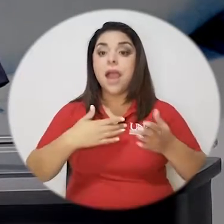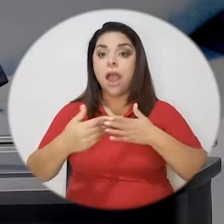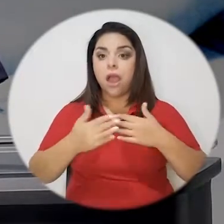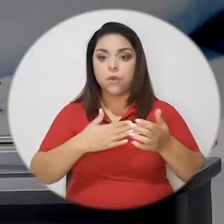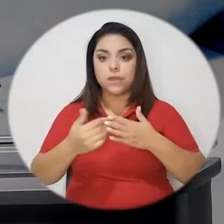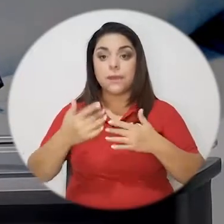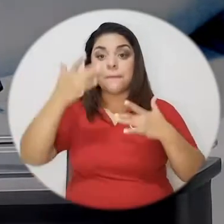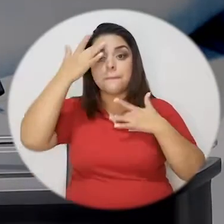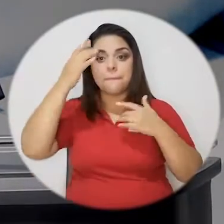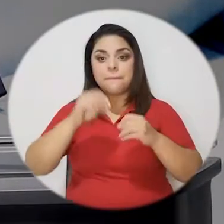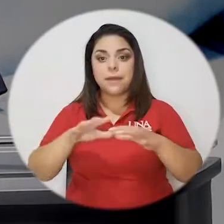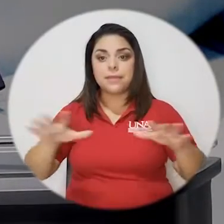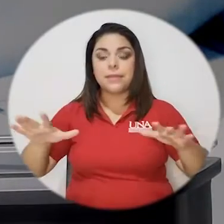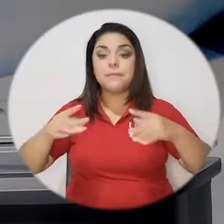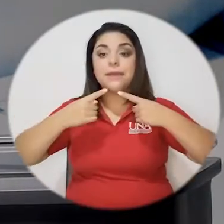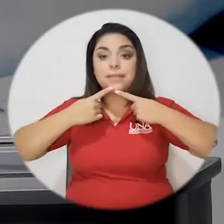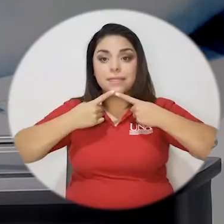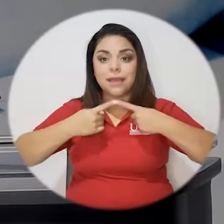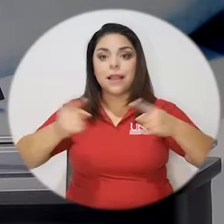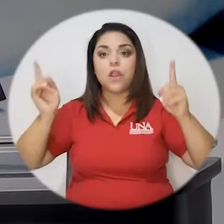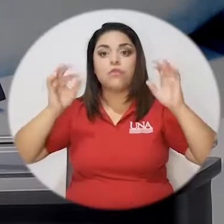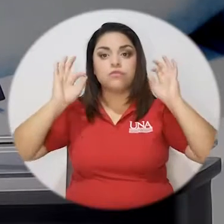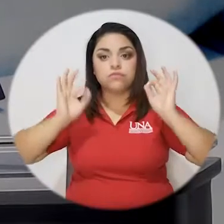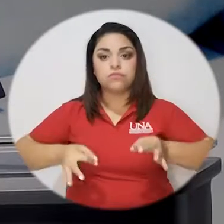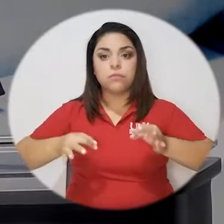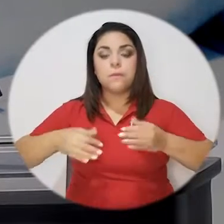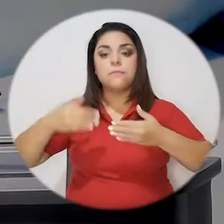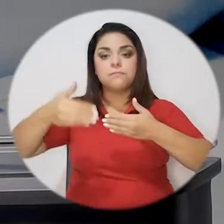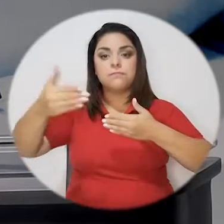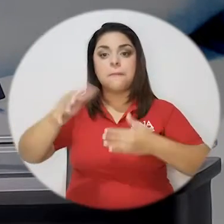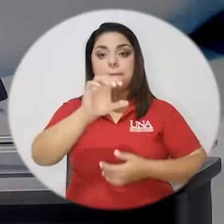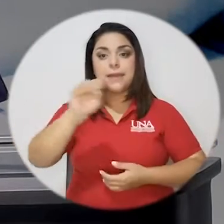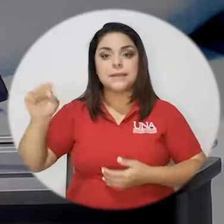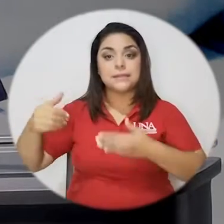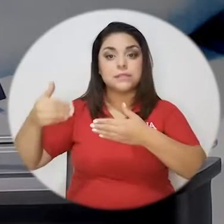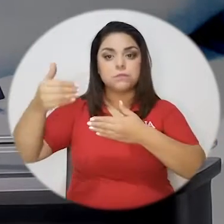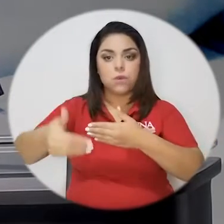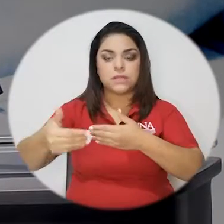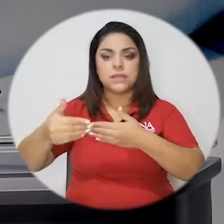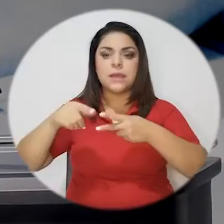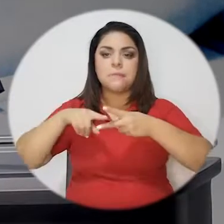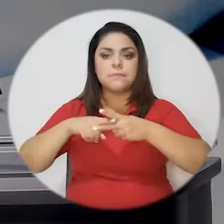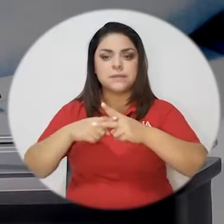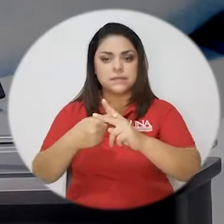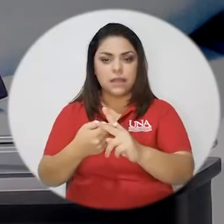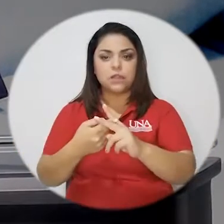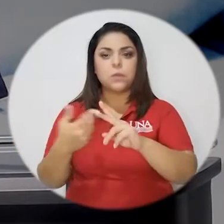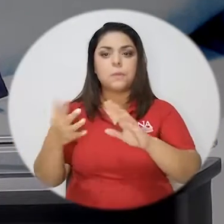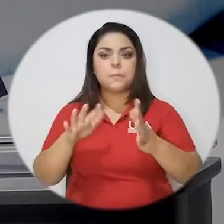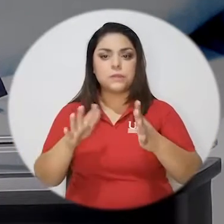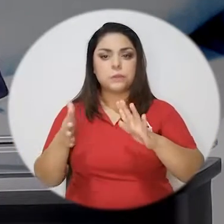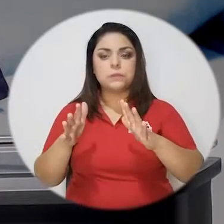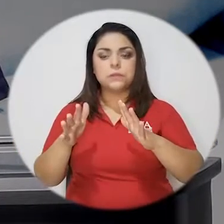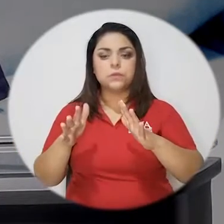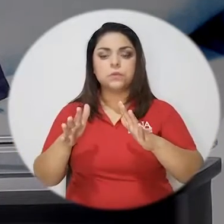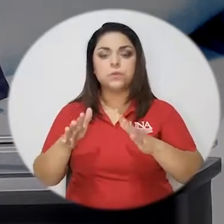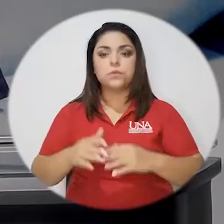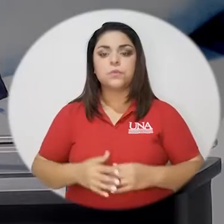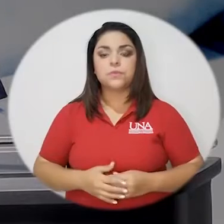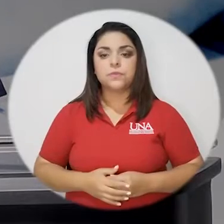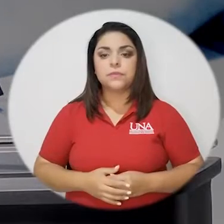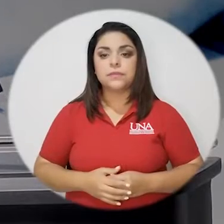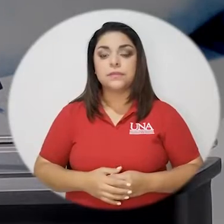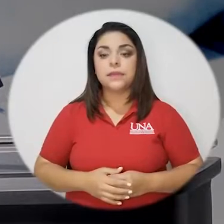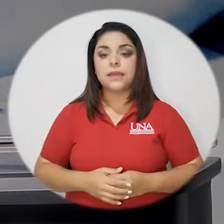aunque la pandemia se declaró hasta meses después, pues el inicio fue por allá, entonces podríamos decir que